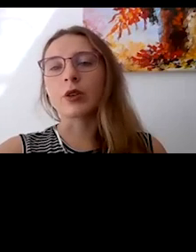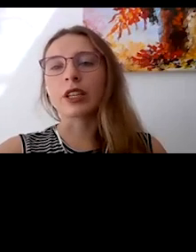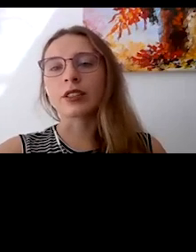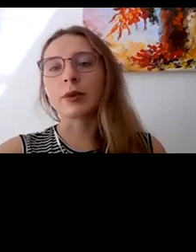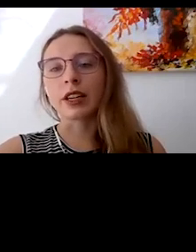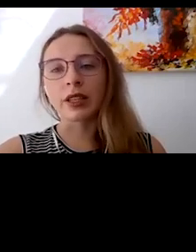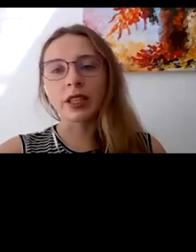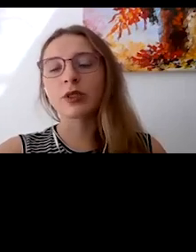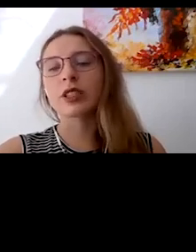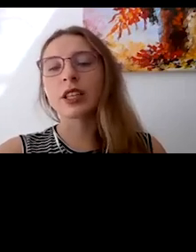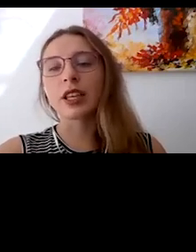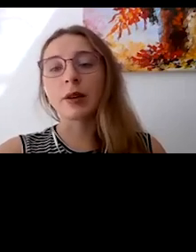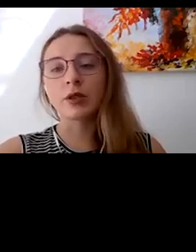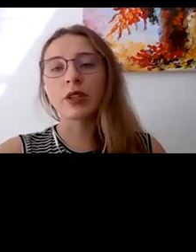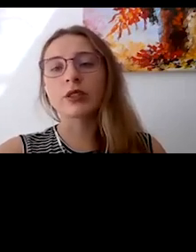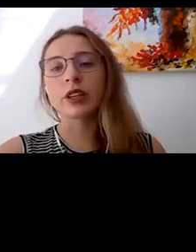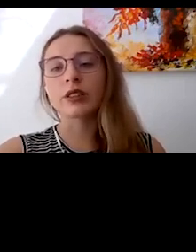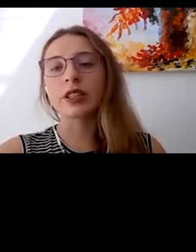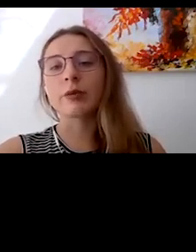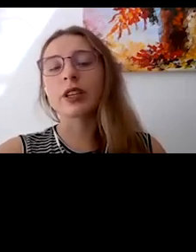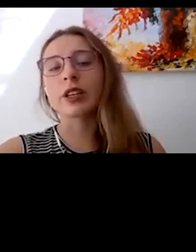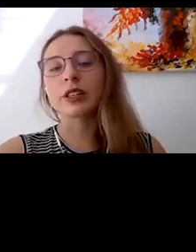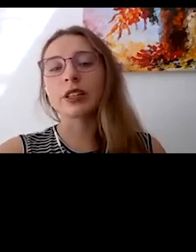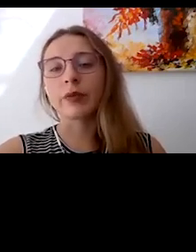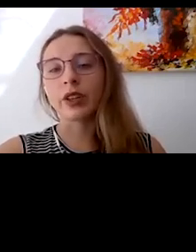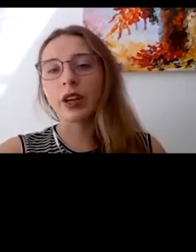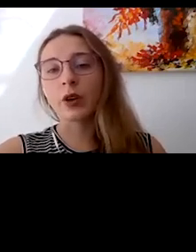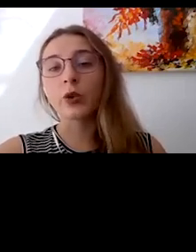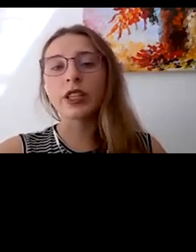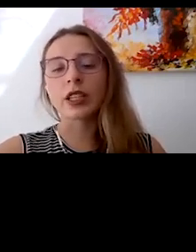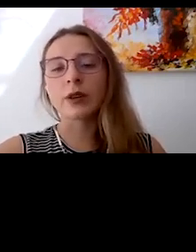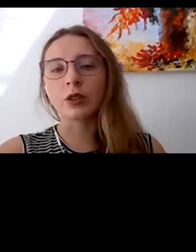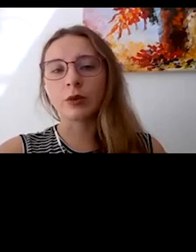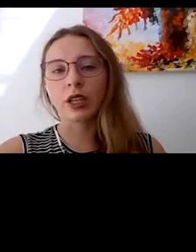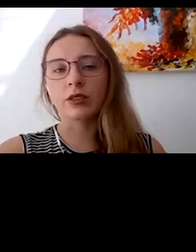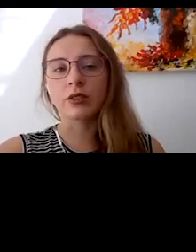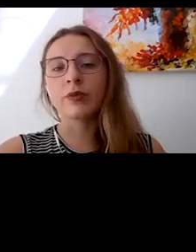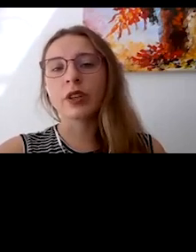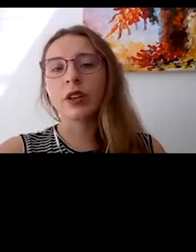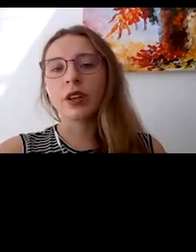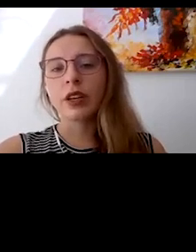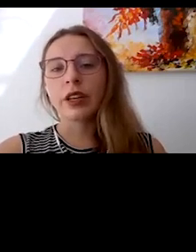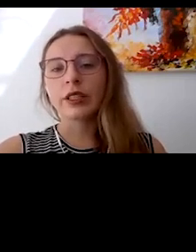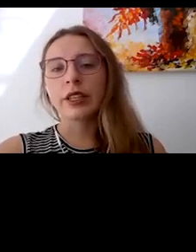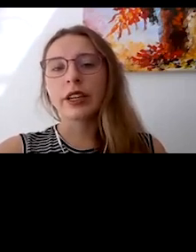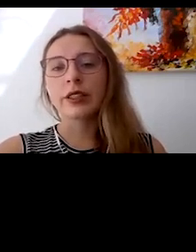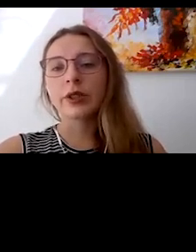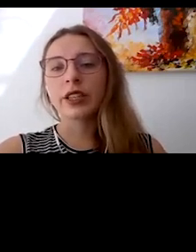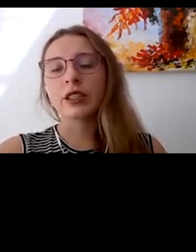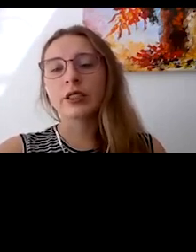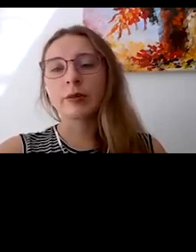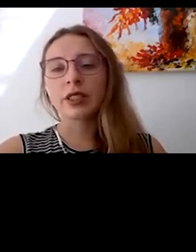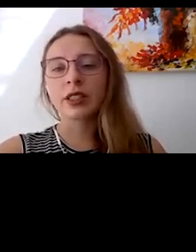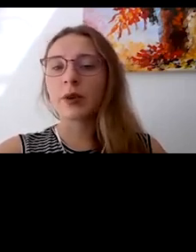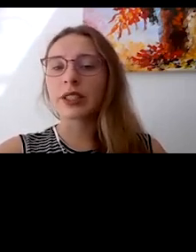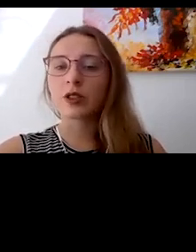obviamente no tienen que ser de manera inmediata, pues se tiene que dar aviso y son aquellos que le impidan acudir al trabajo como tal, ¿no? En caso de que